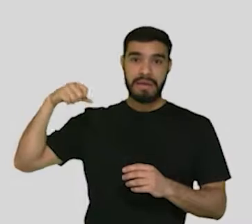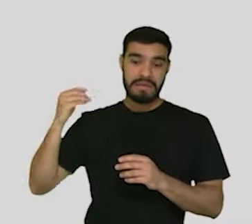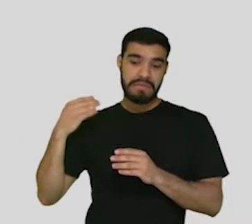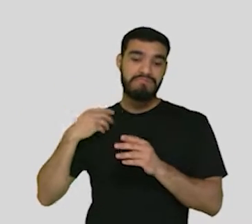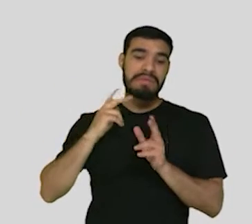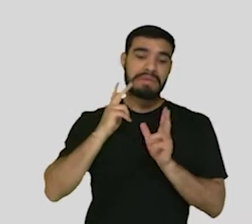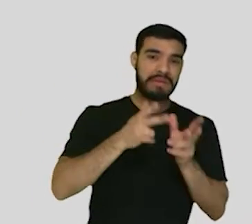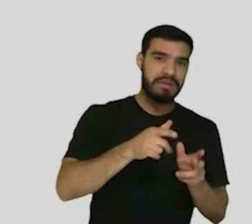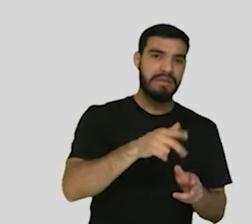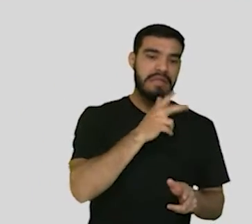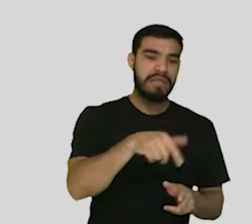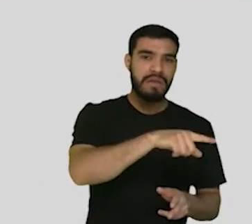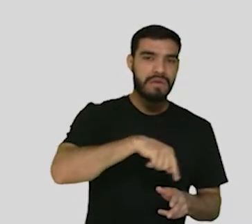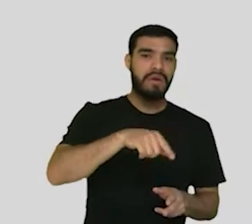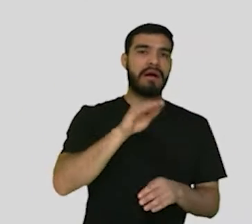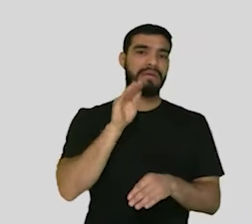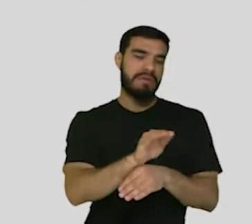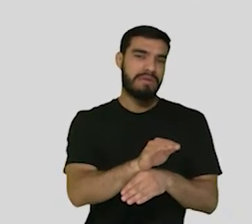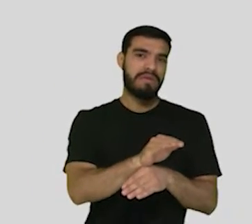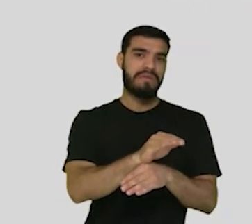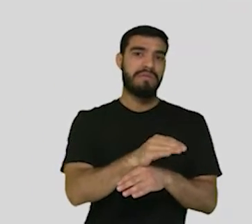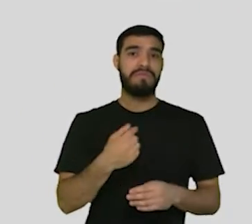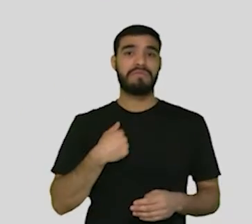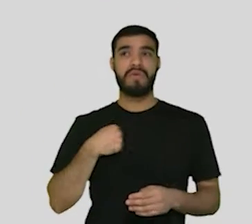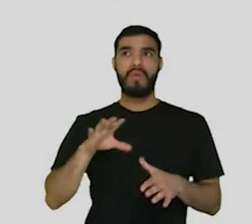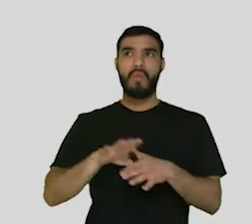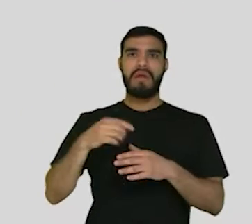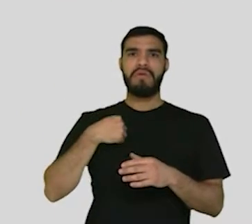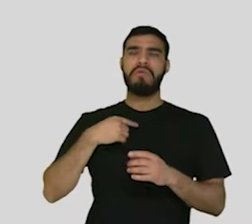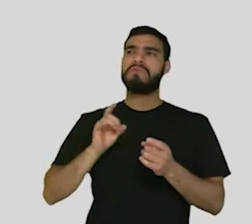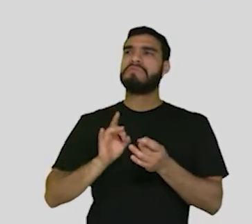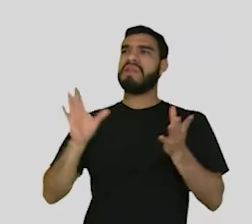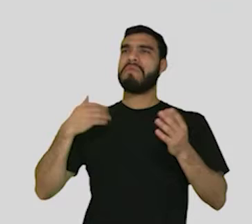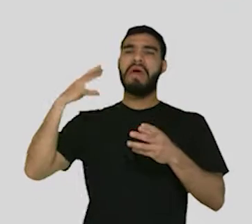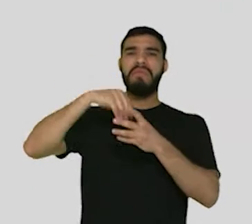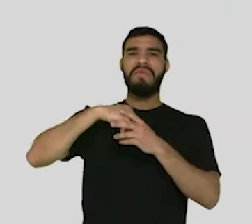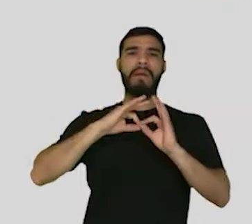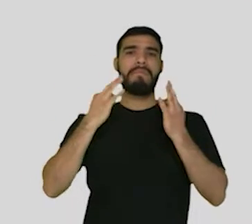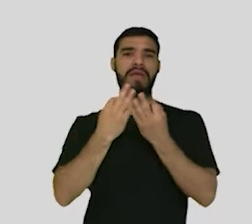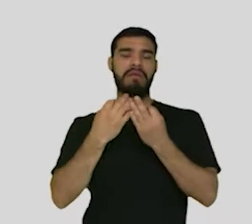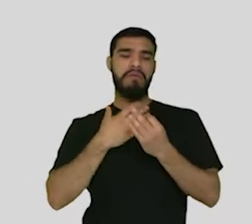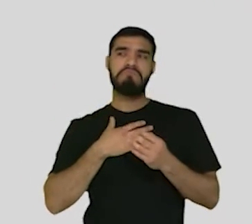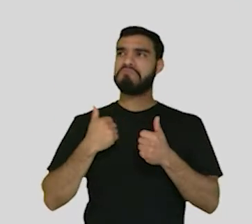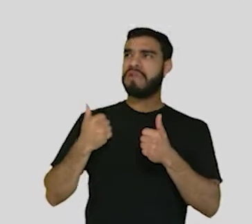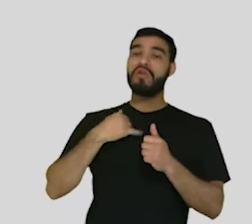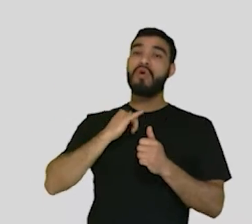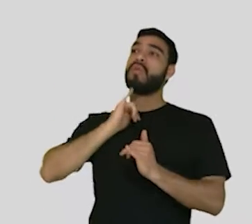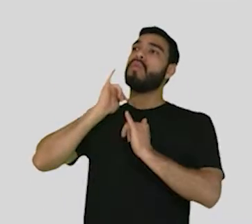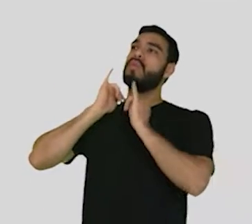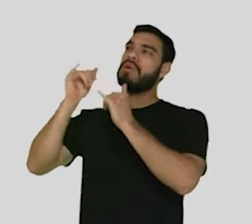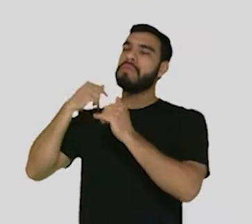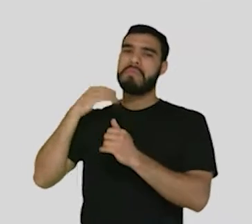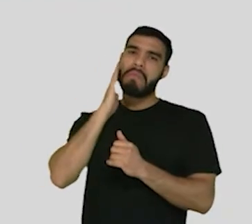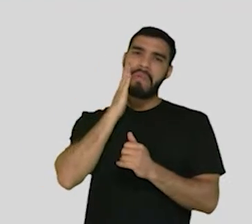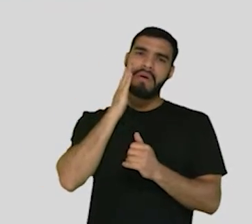oñembo es en la juventud y ve sujatu acuérape Se ayúpe tiene